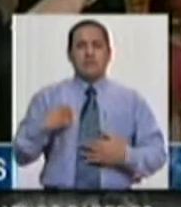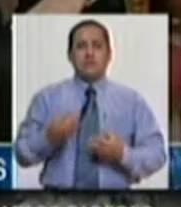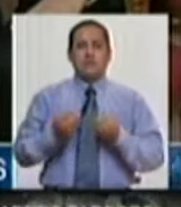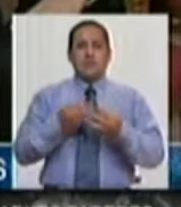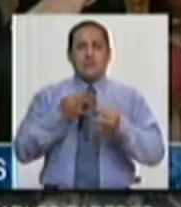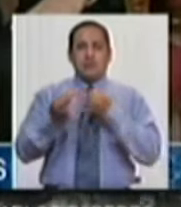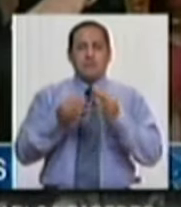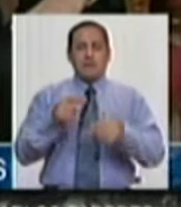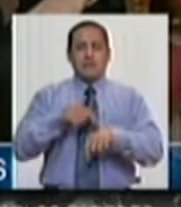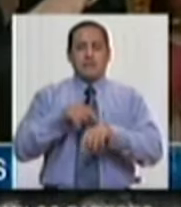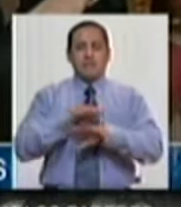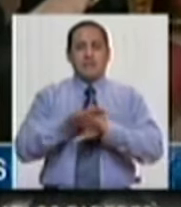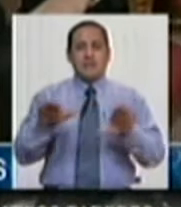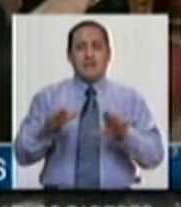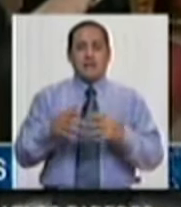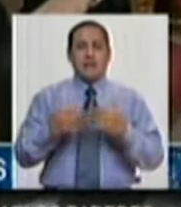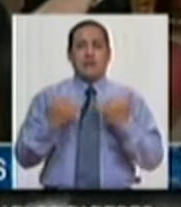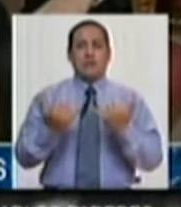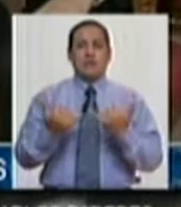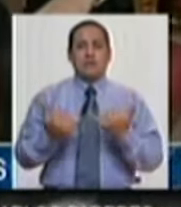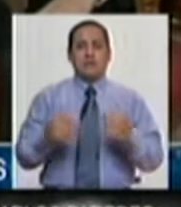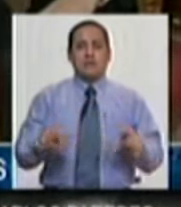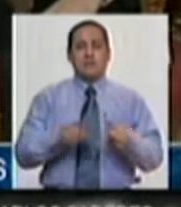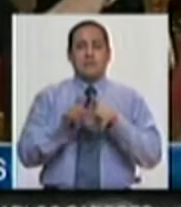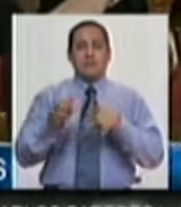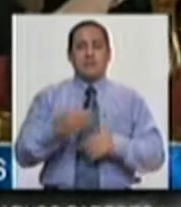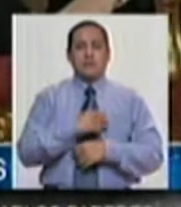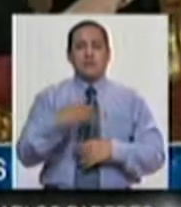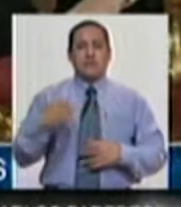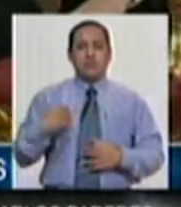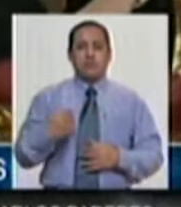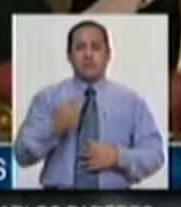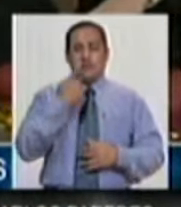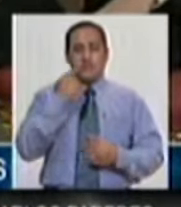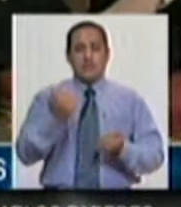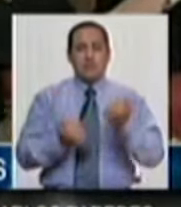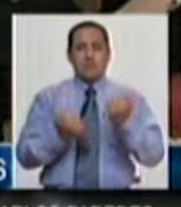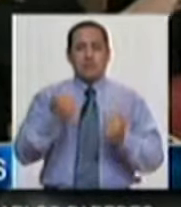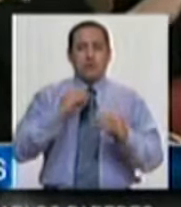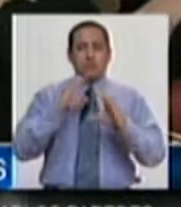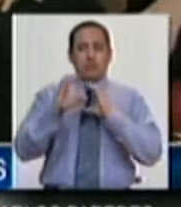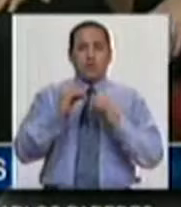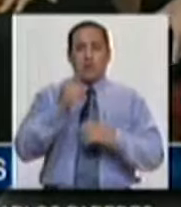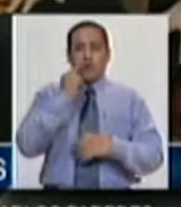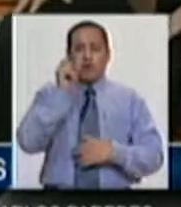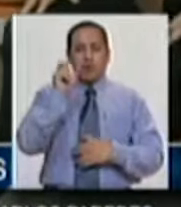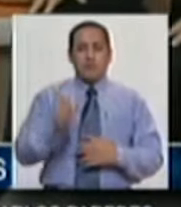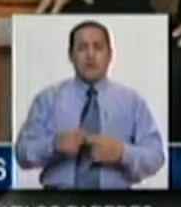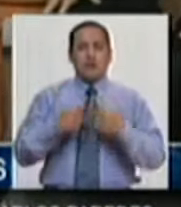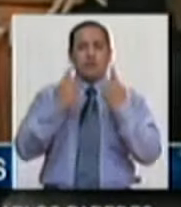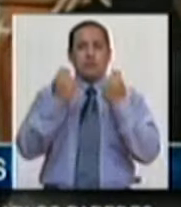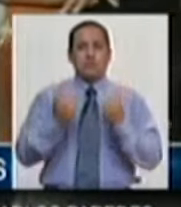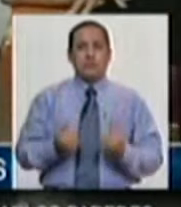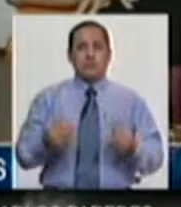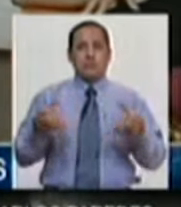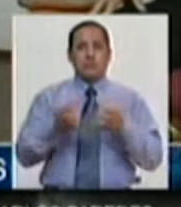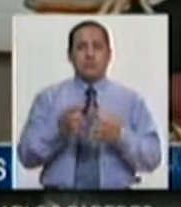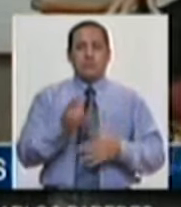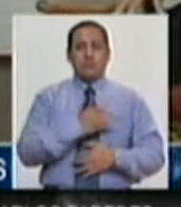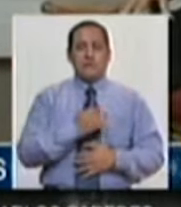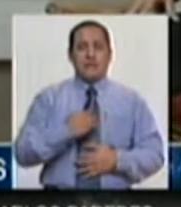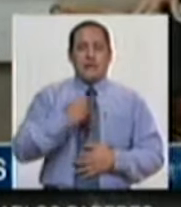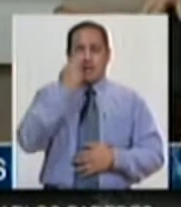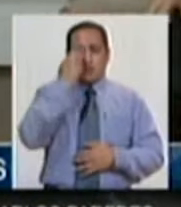Indicar ya para terminar, Josefina, de que el flamante ministro de Transportes y Comunicaciones es economista de la Pontificia